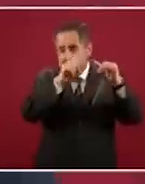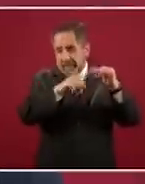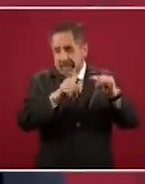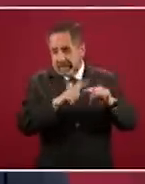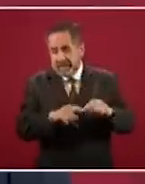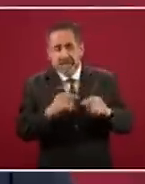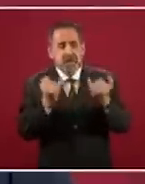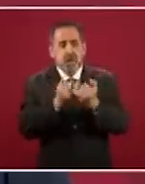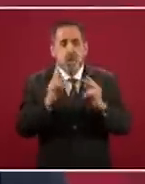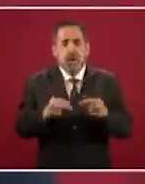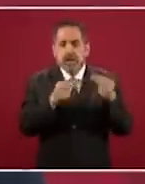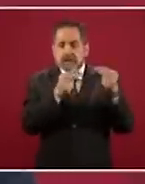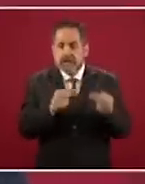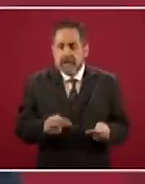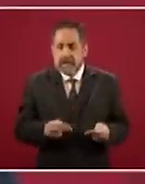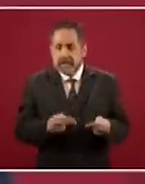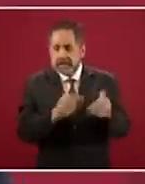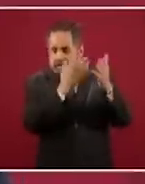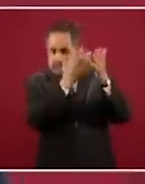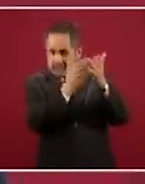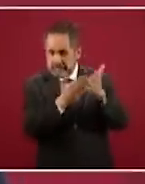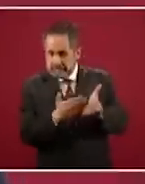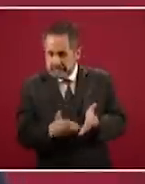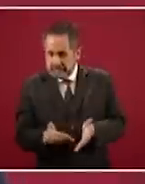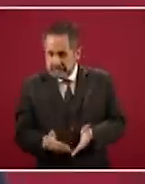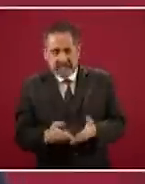como se barren las escaleras.